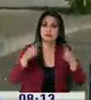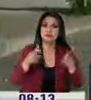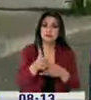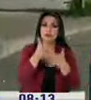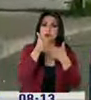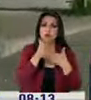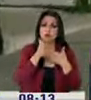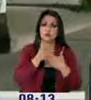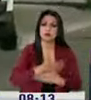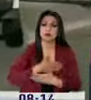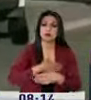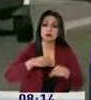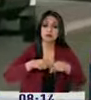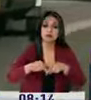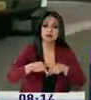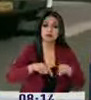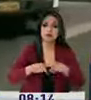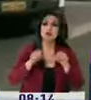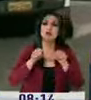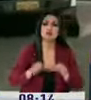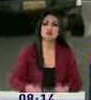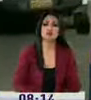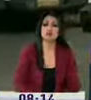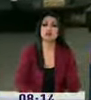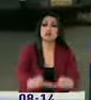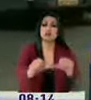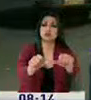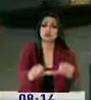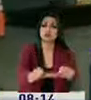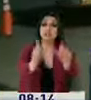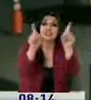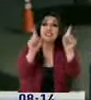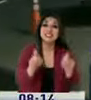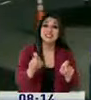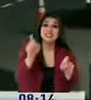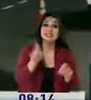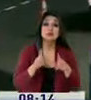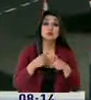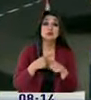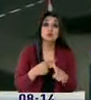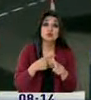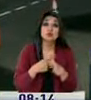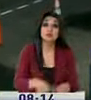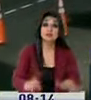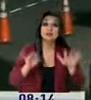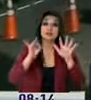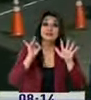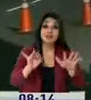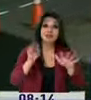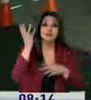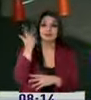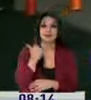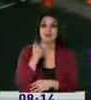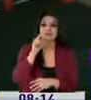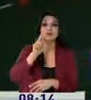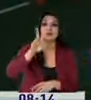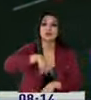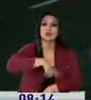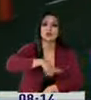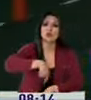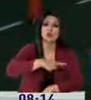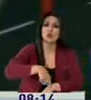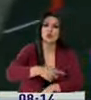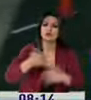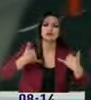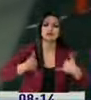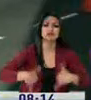sea el contraflujo que sea permanente, porque nosotros tenemos necesidades las siete días de la semana, las 24 horas al día. Entonces,